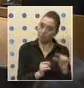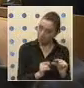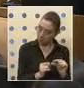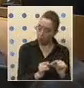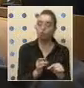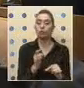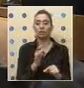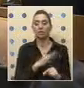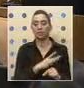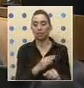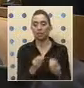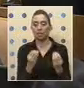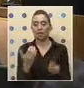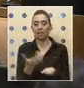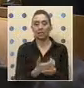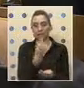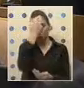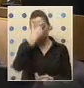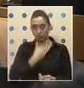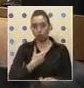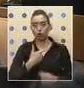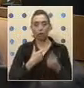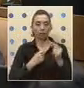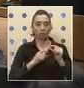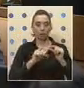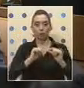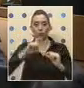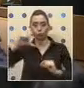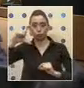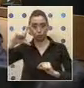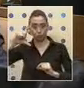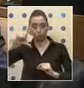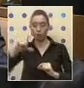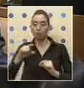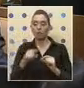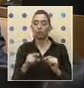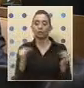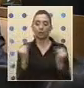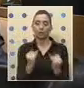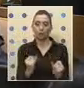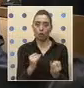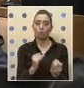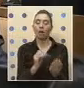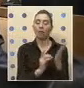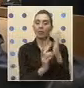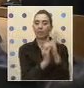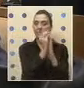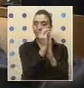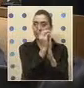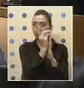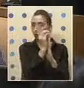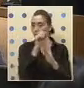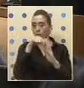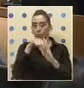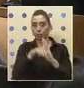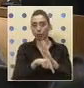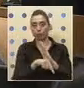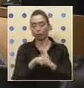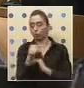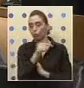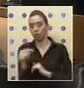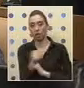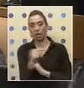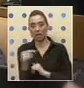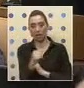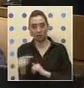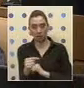ha crecido en términos de su ingreso per cápita. Pero también es cierto que ese modelo de desarrollo ha generado profundas externalidades negativas.